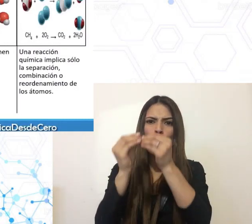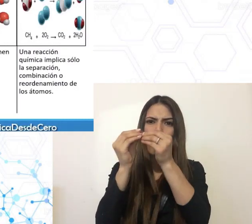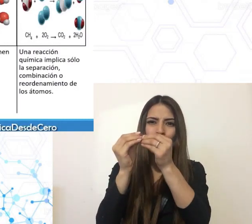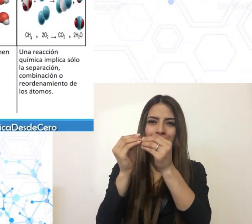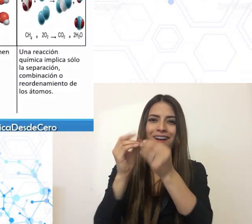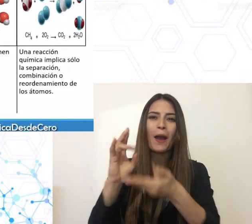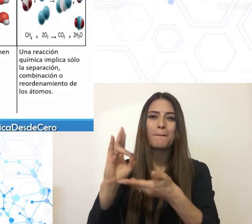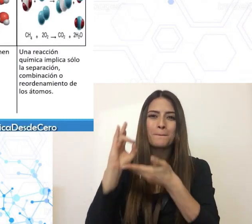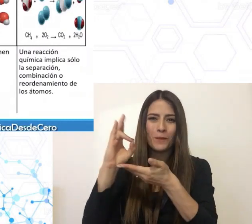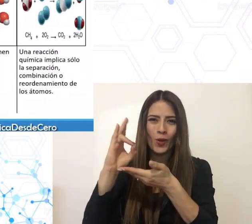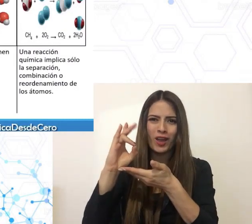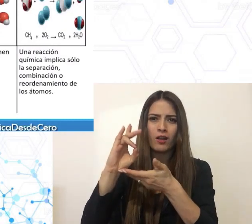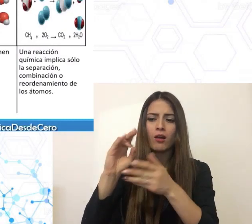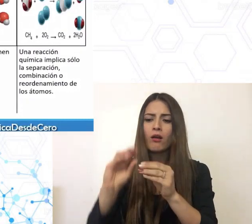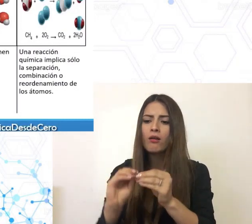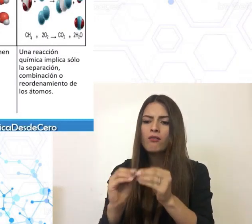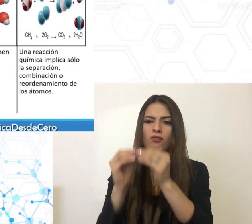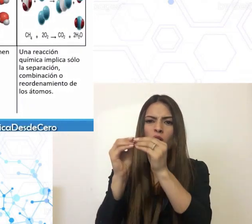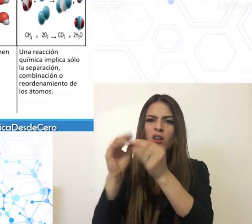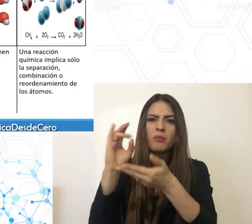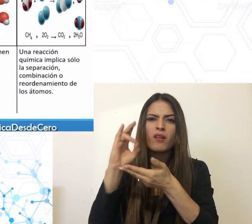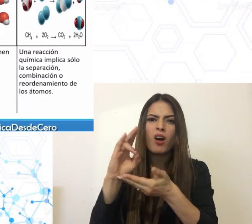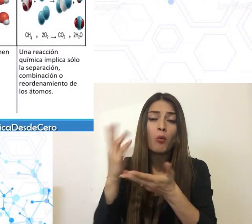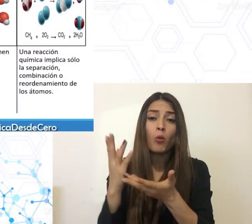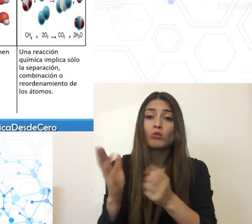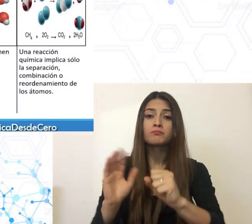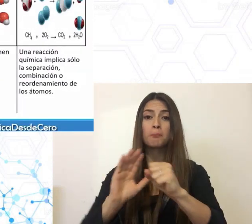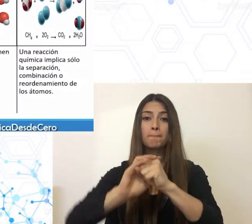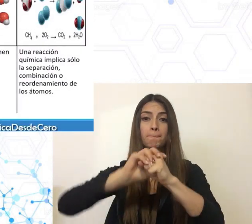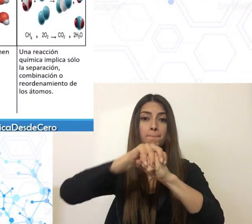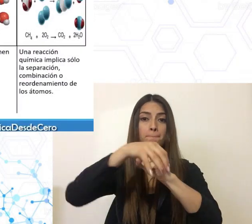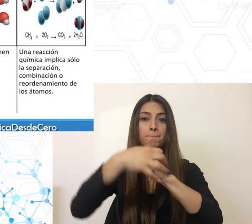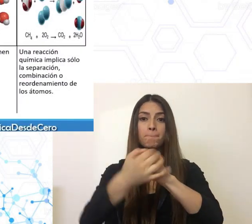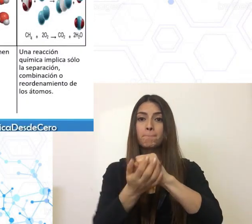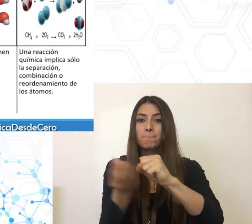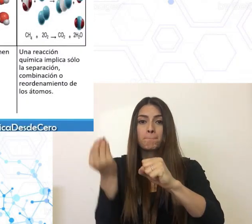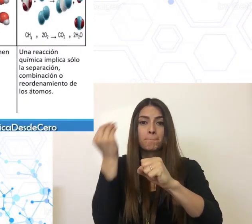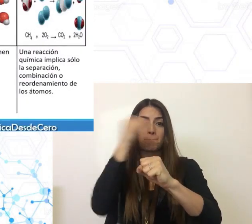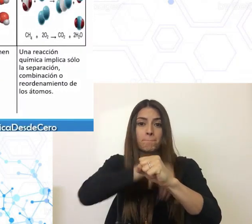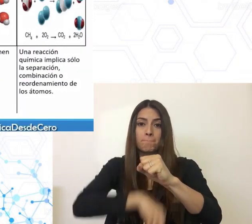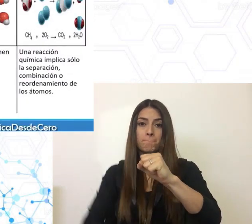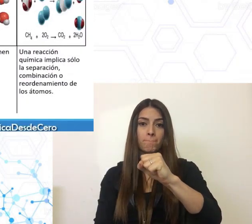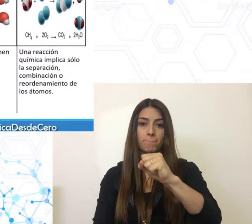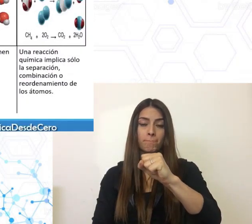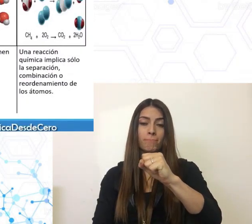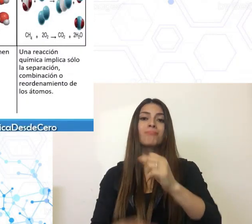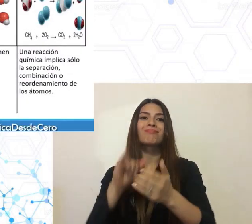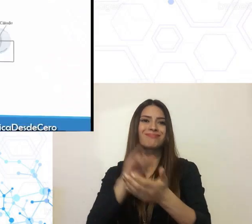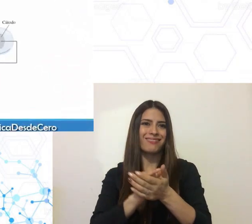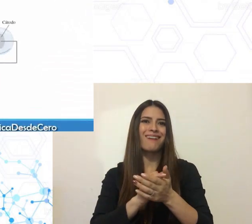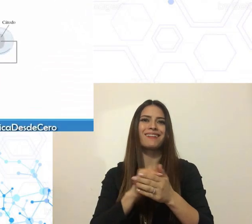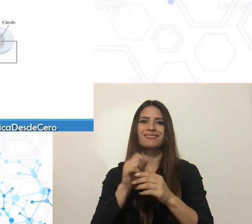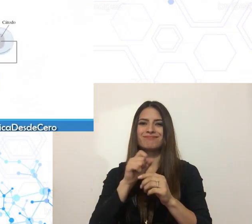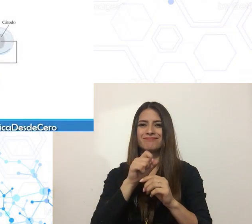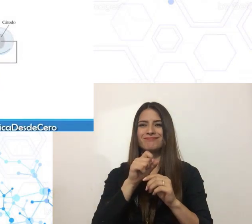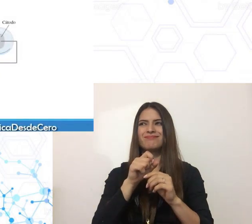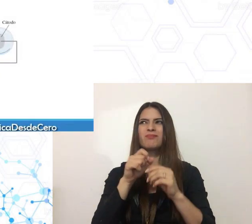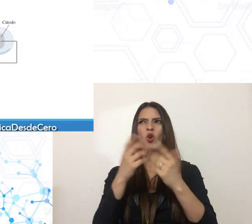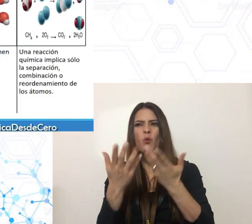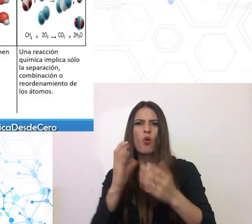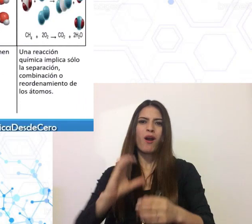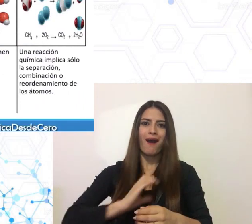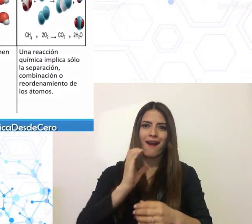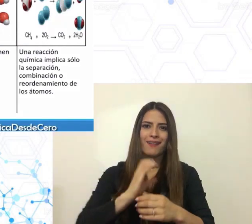ya. Posteriormente, entonces, surge una nueva característica sobre lo que es